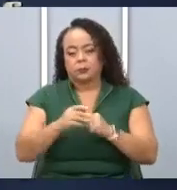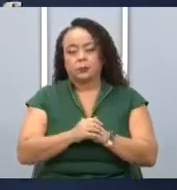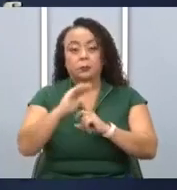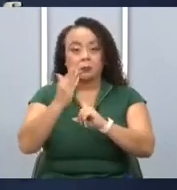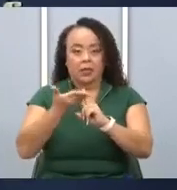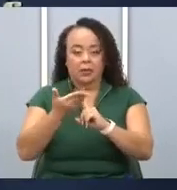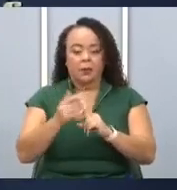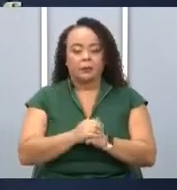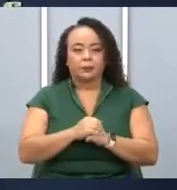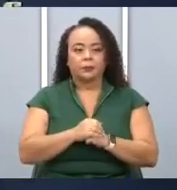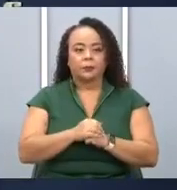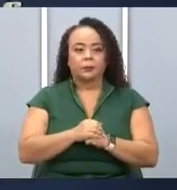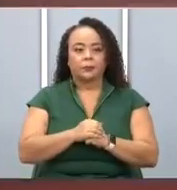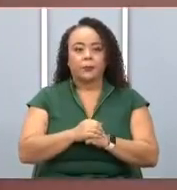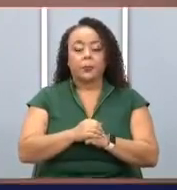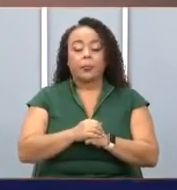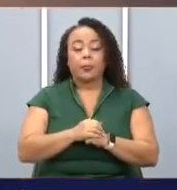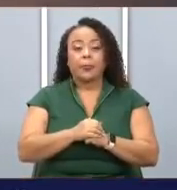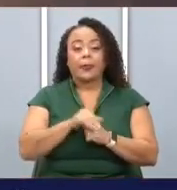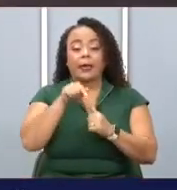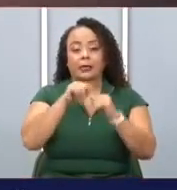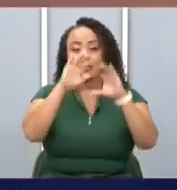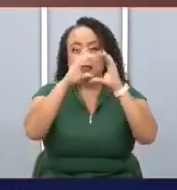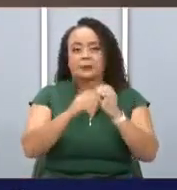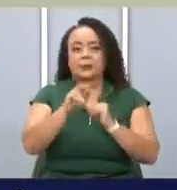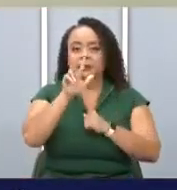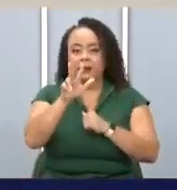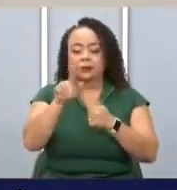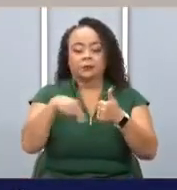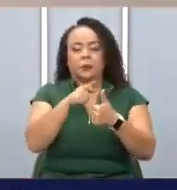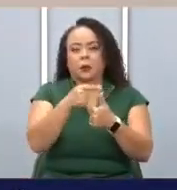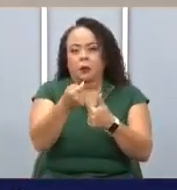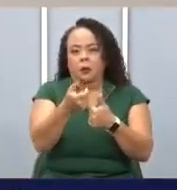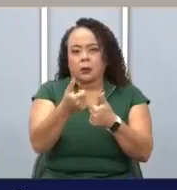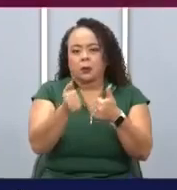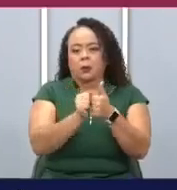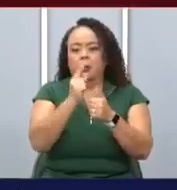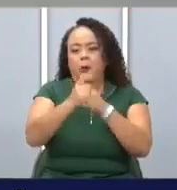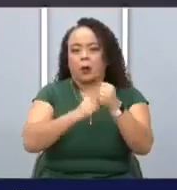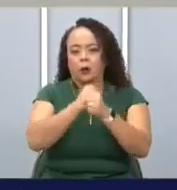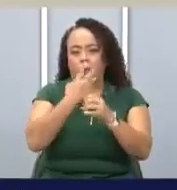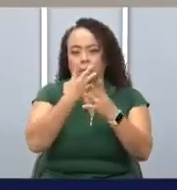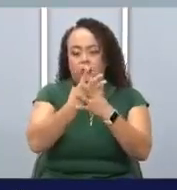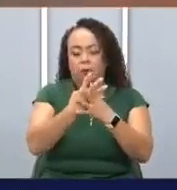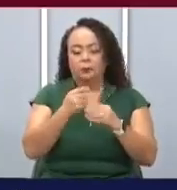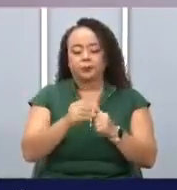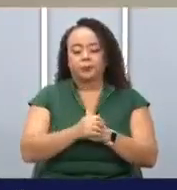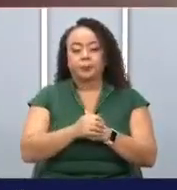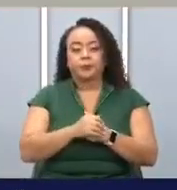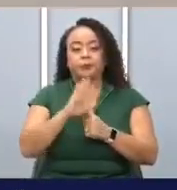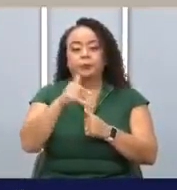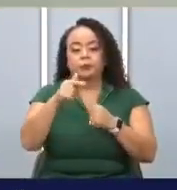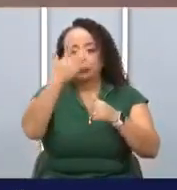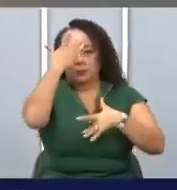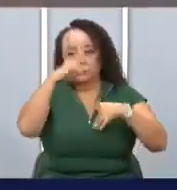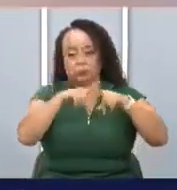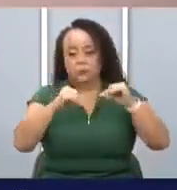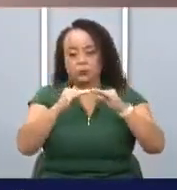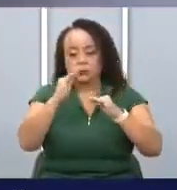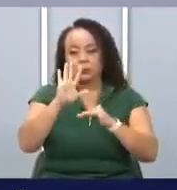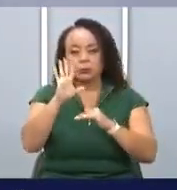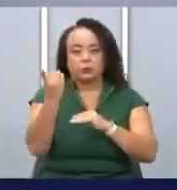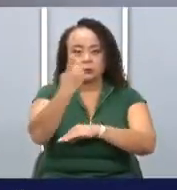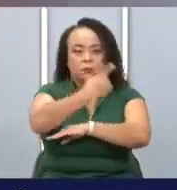sido víctima de él. El delito de lesiones se clasifica en tres. Tenemos las lesiones leves con un año de prisión como máximo, cuando la incapacidad excede